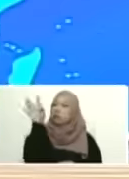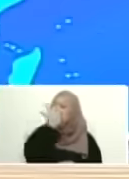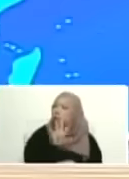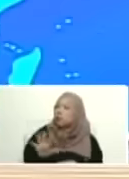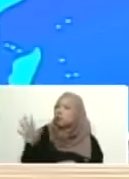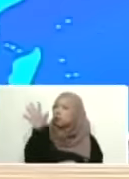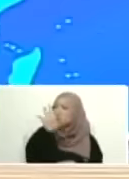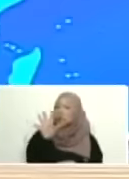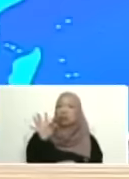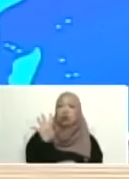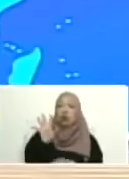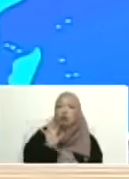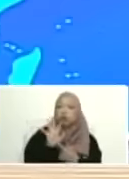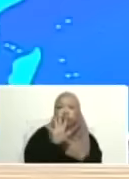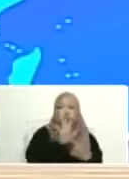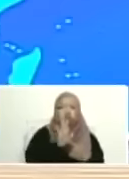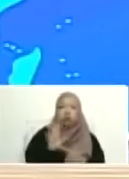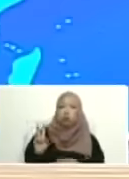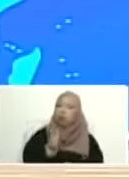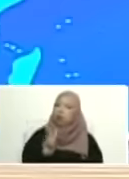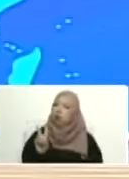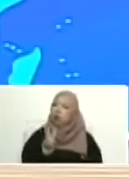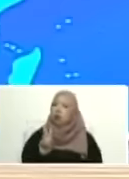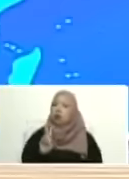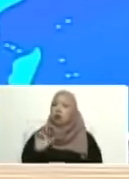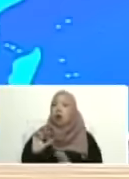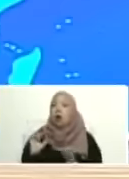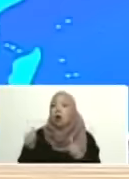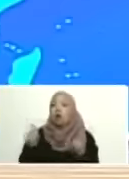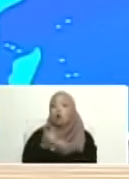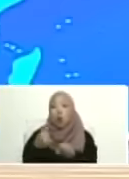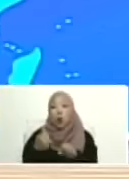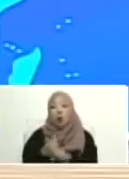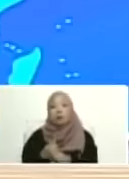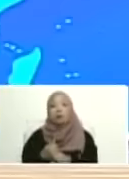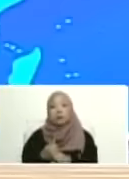Luego empezó, entonces, primer periodo, primer momento,